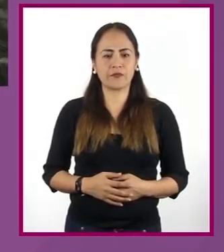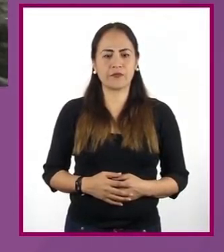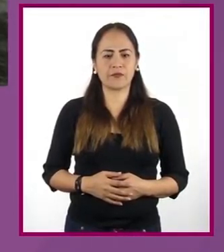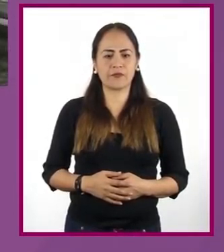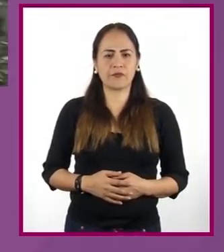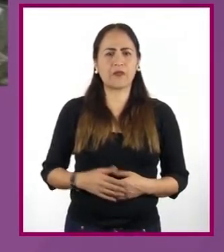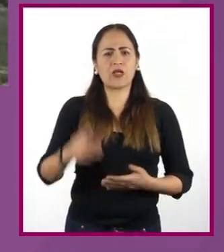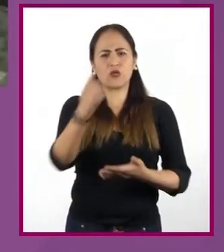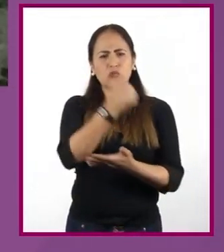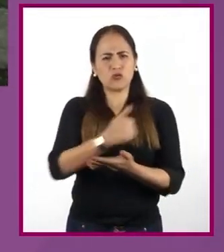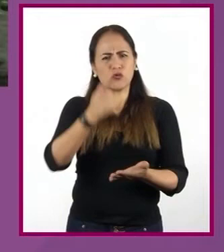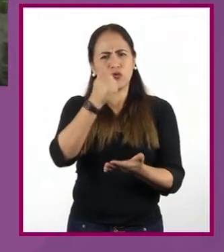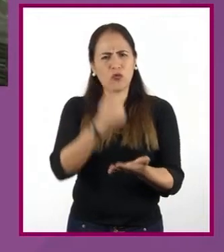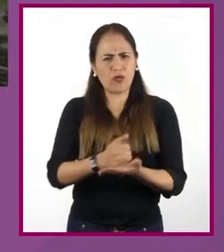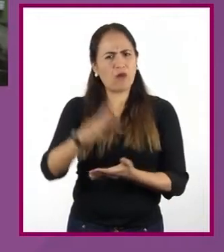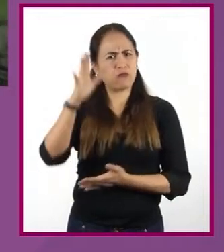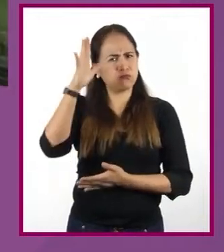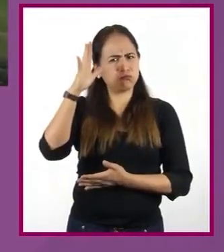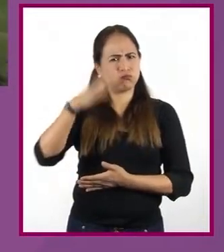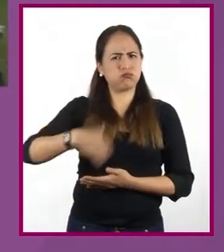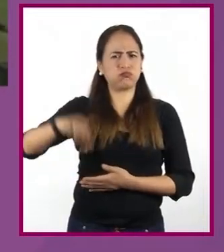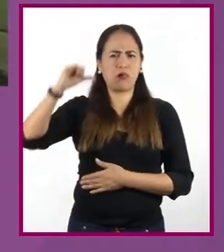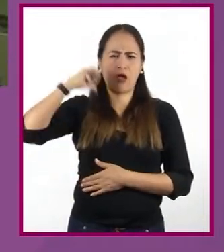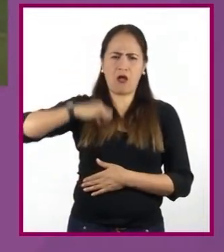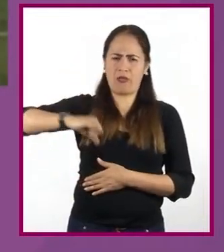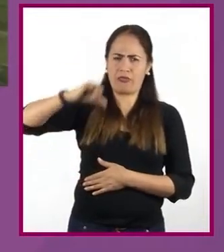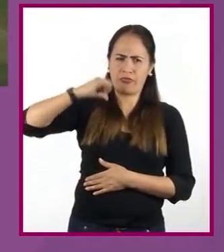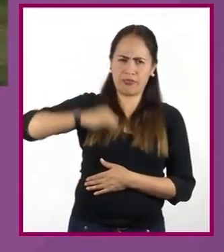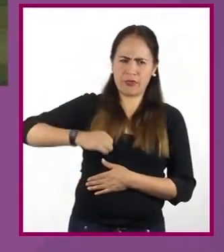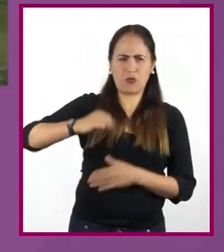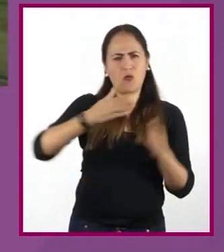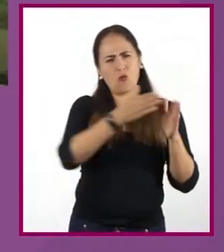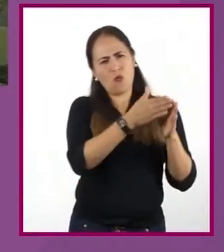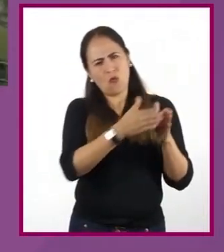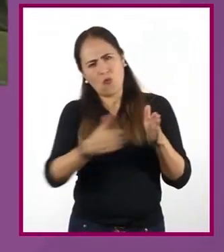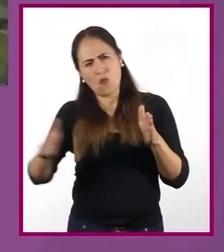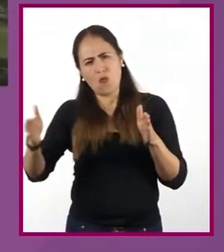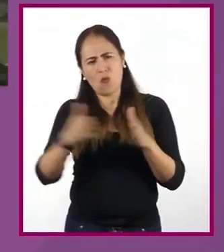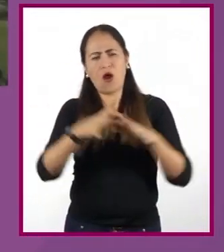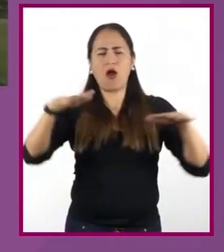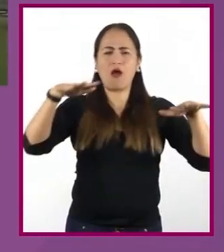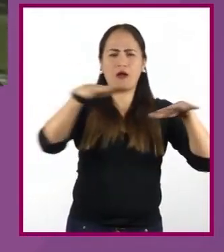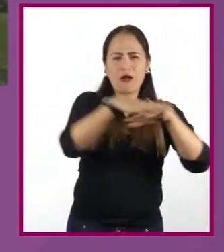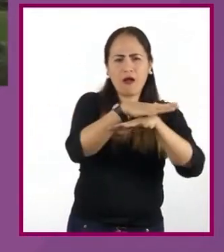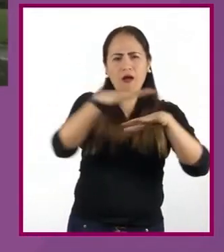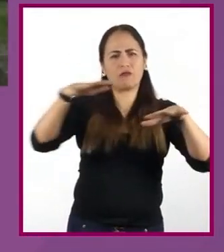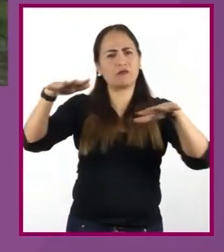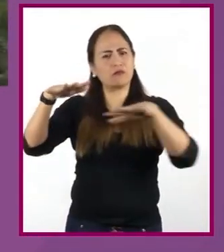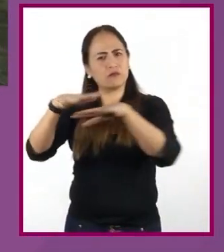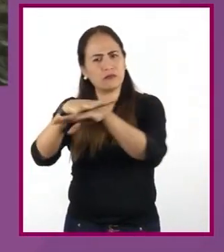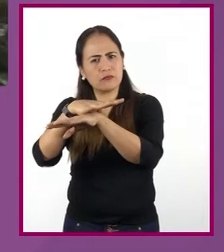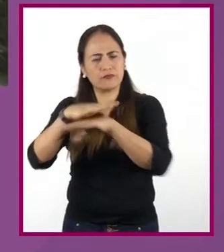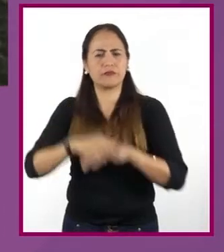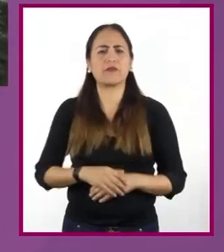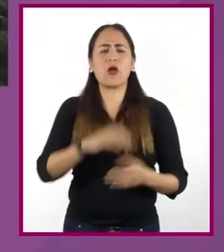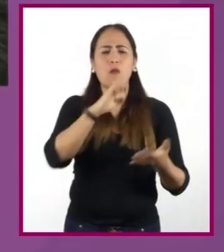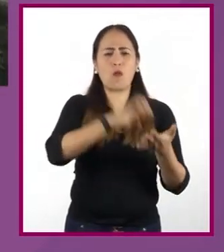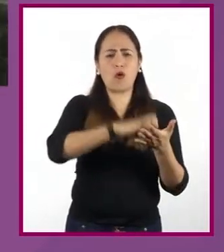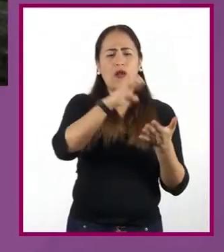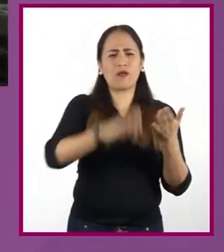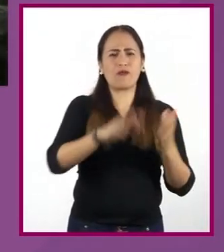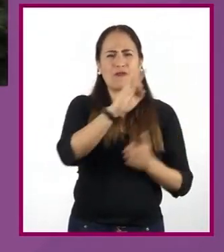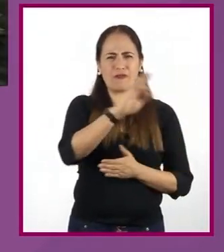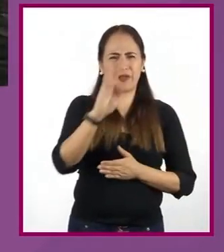Esta ciudad prehispánica tuvo a lo largo de su devenir varias transformaciones. Por ejemplo, En la fecha